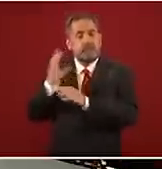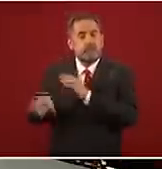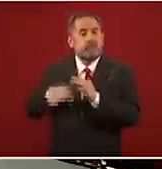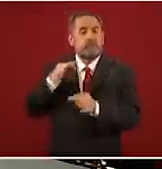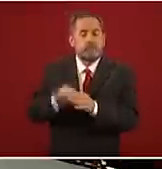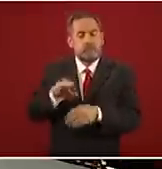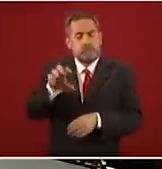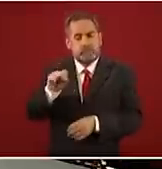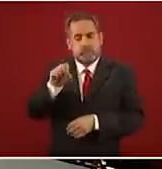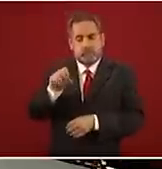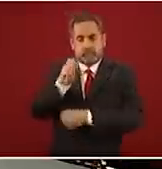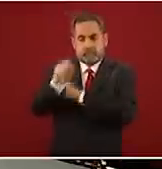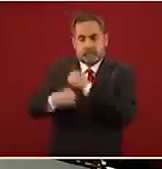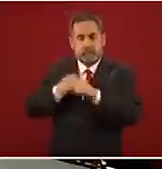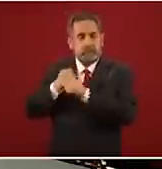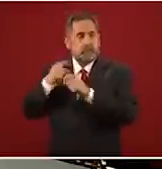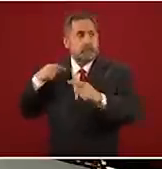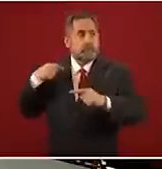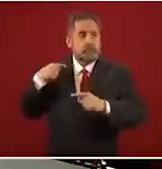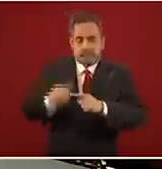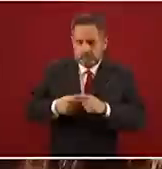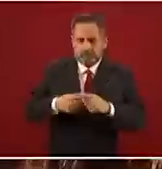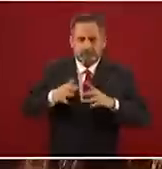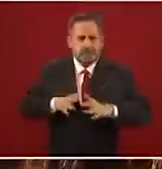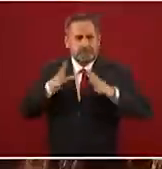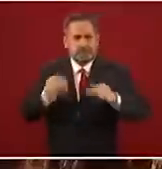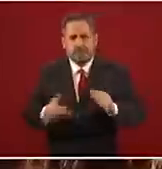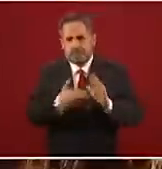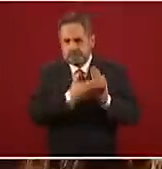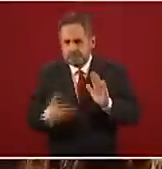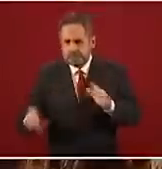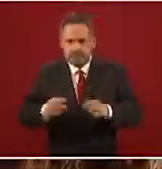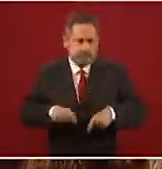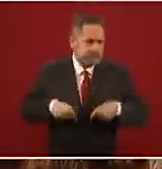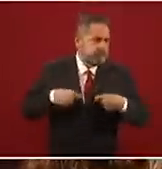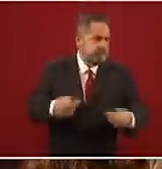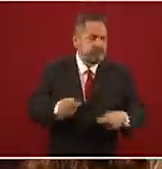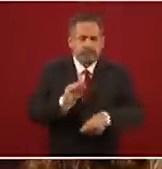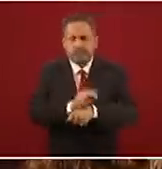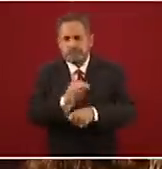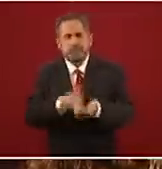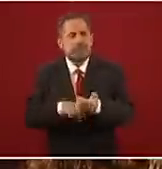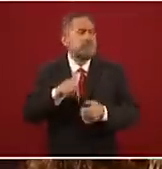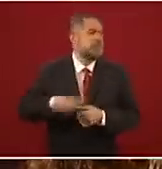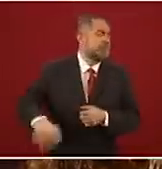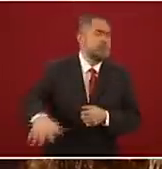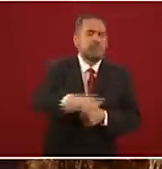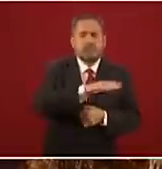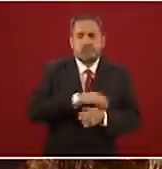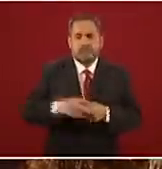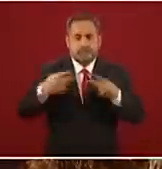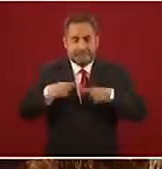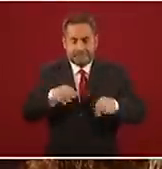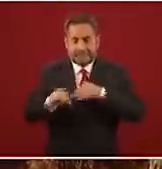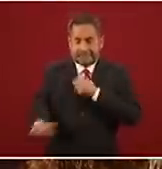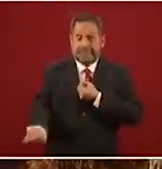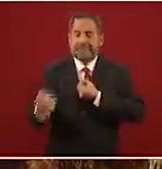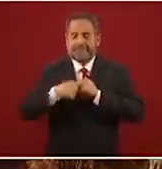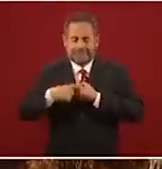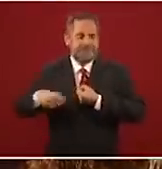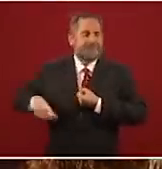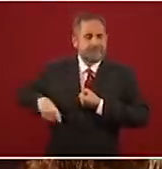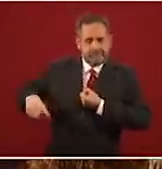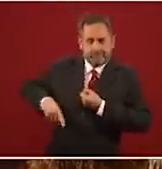de existencia, brindando servicios de seguridad social a los trabajadores del Estado y